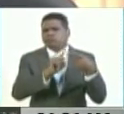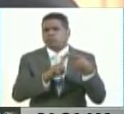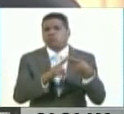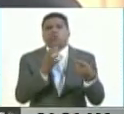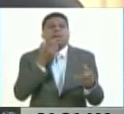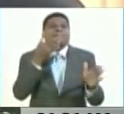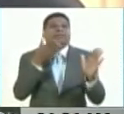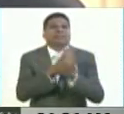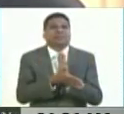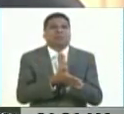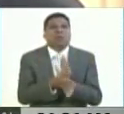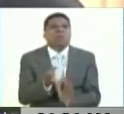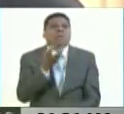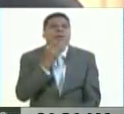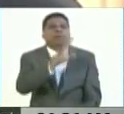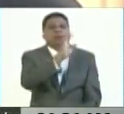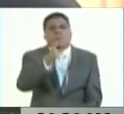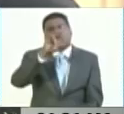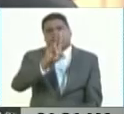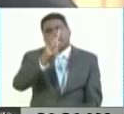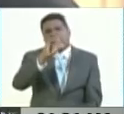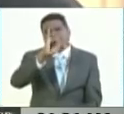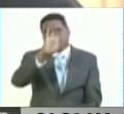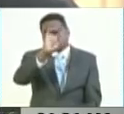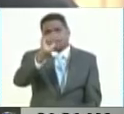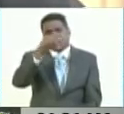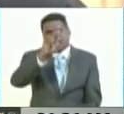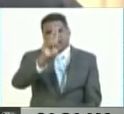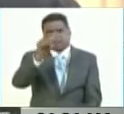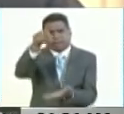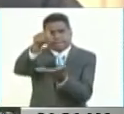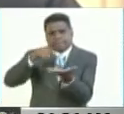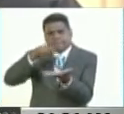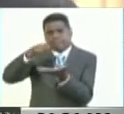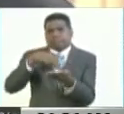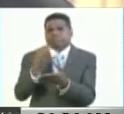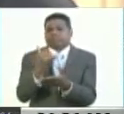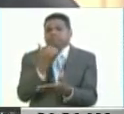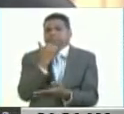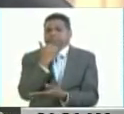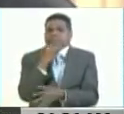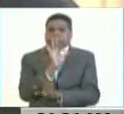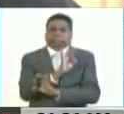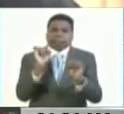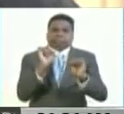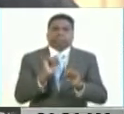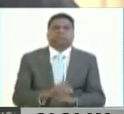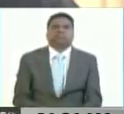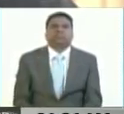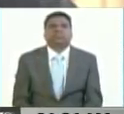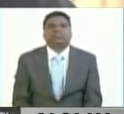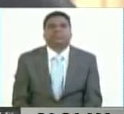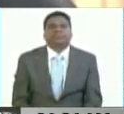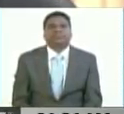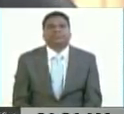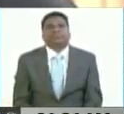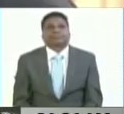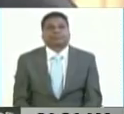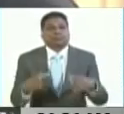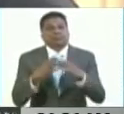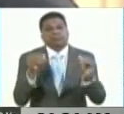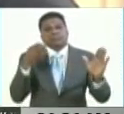Credicard. Uh-huh. Los ataques informáticos que recibió Venezuela, que fueron los mismos que te hago comentario y que se ha ocurrido durante